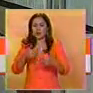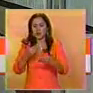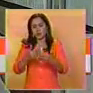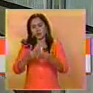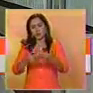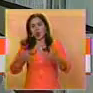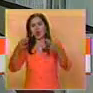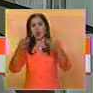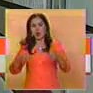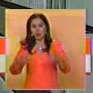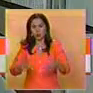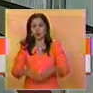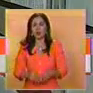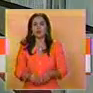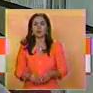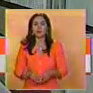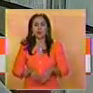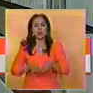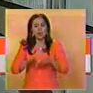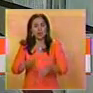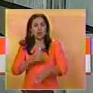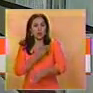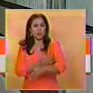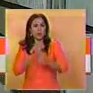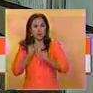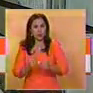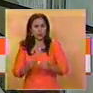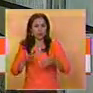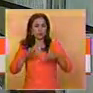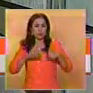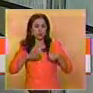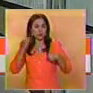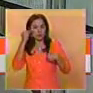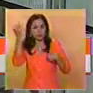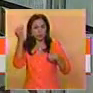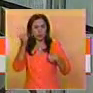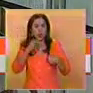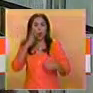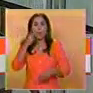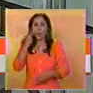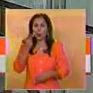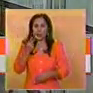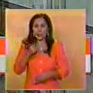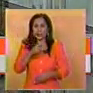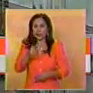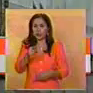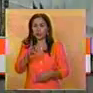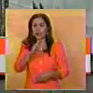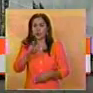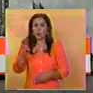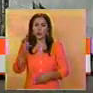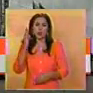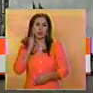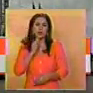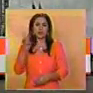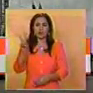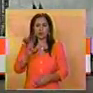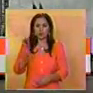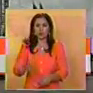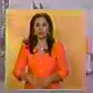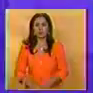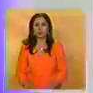recursos naturales y para reforzar el posicionamiento estratégico y político de la República Bolivariana de